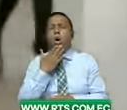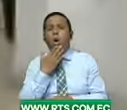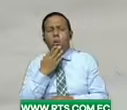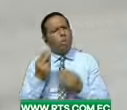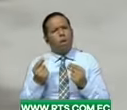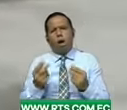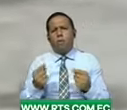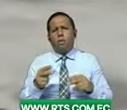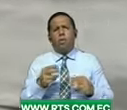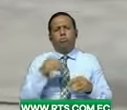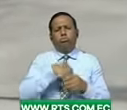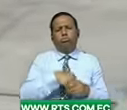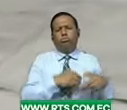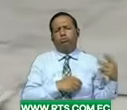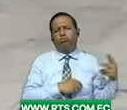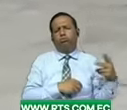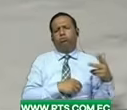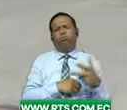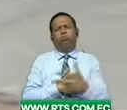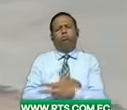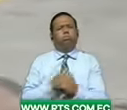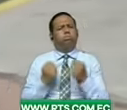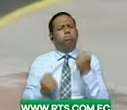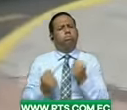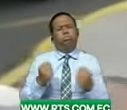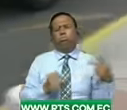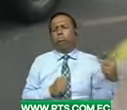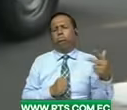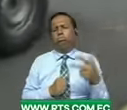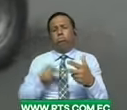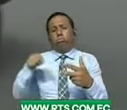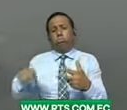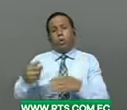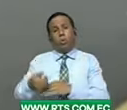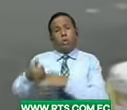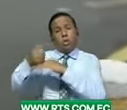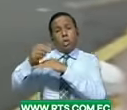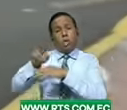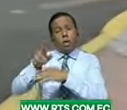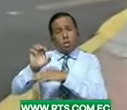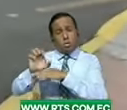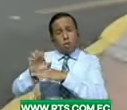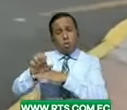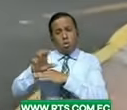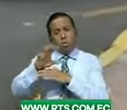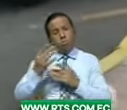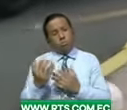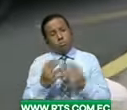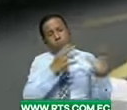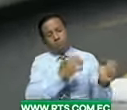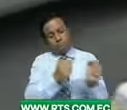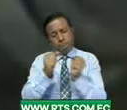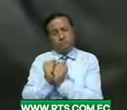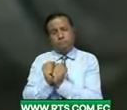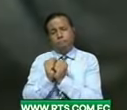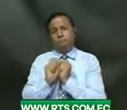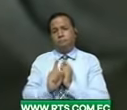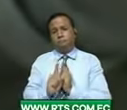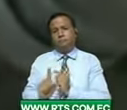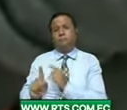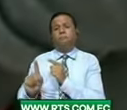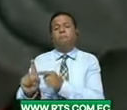cruzando por el puente internacional de Rumichaca. Aquí lo recibirán autoridades nacionales para luego ser trasladado a Chimborazo para que continúe su